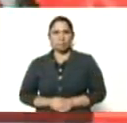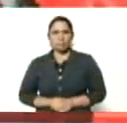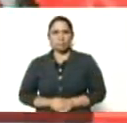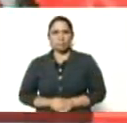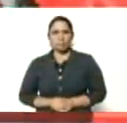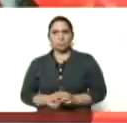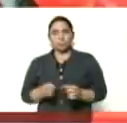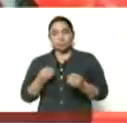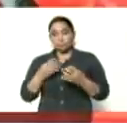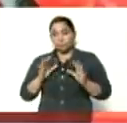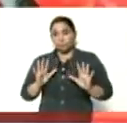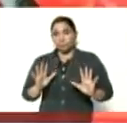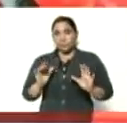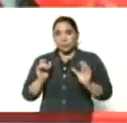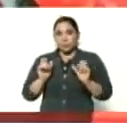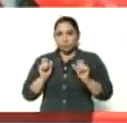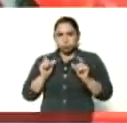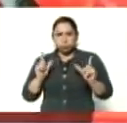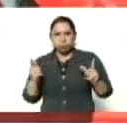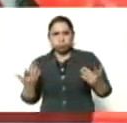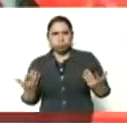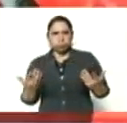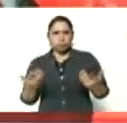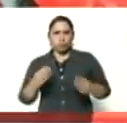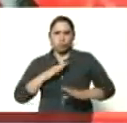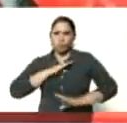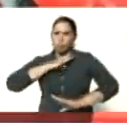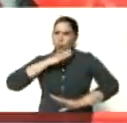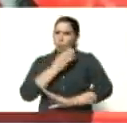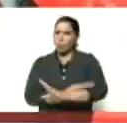Y bueno, y una reacción fuerte, pues.